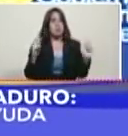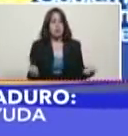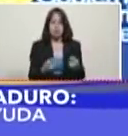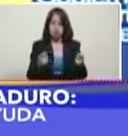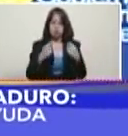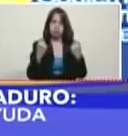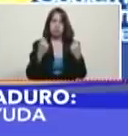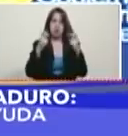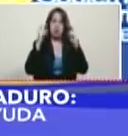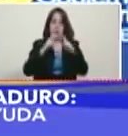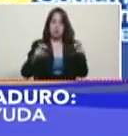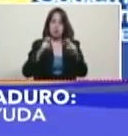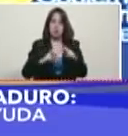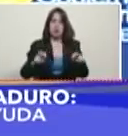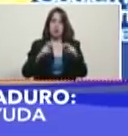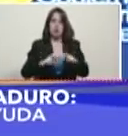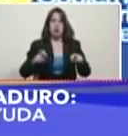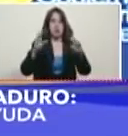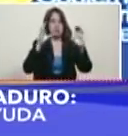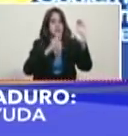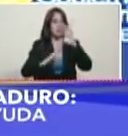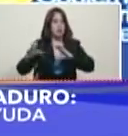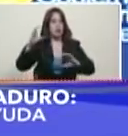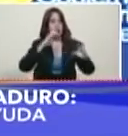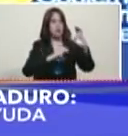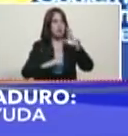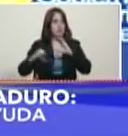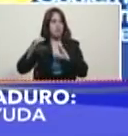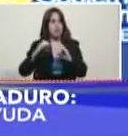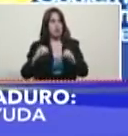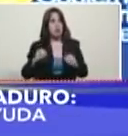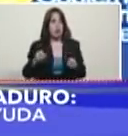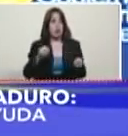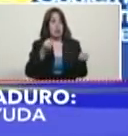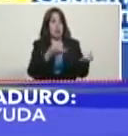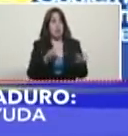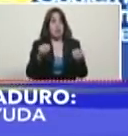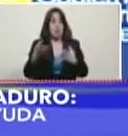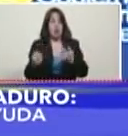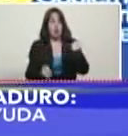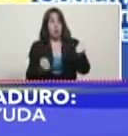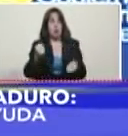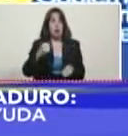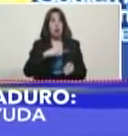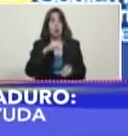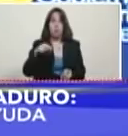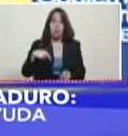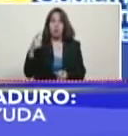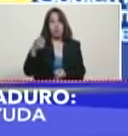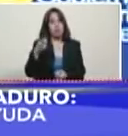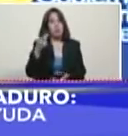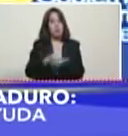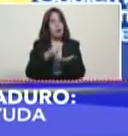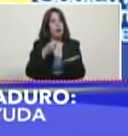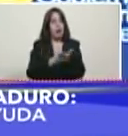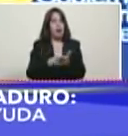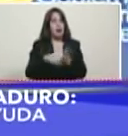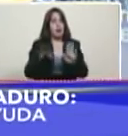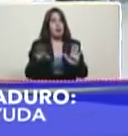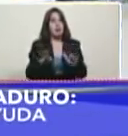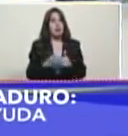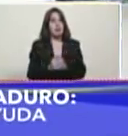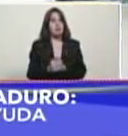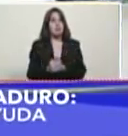aquellos investigadores y científicos con la asignación de un vehículo nuevo, eso sí lo tienen que pagar también, para